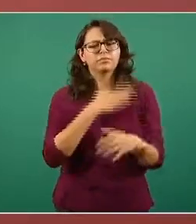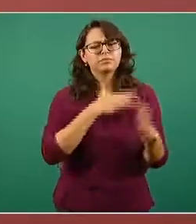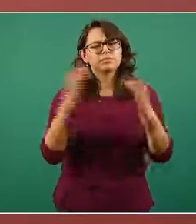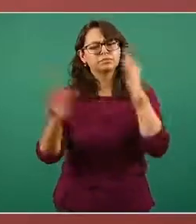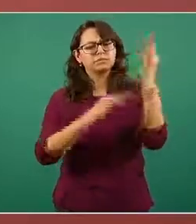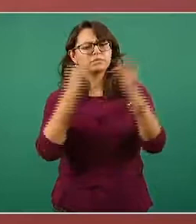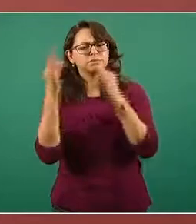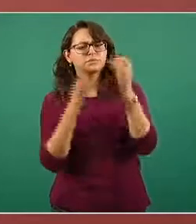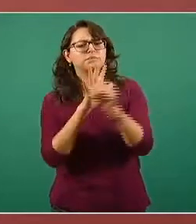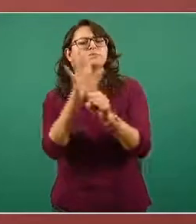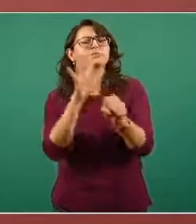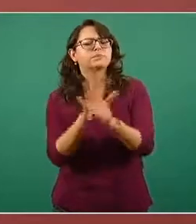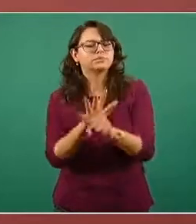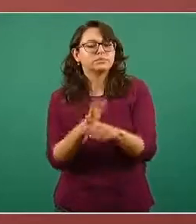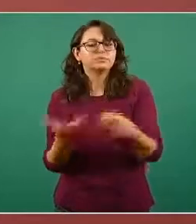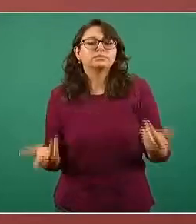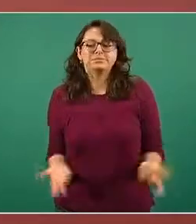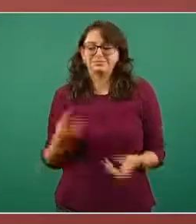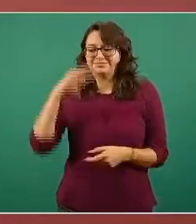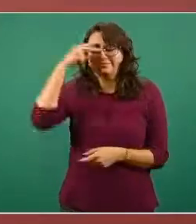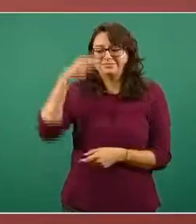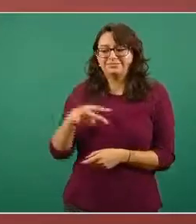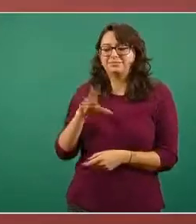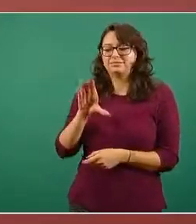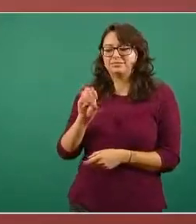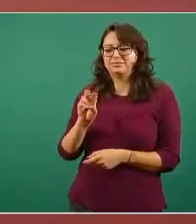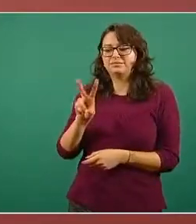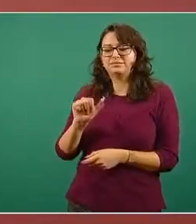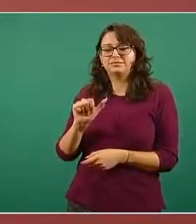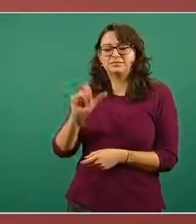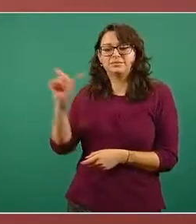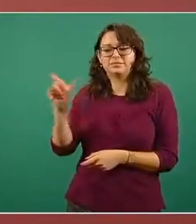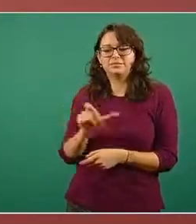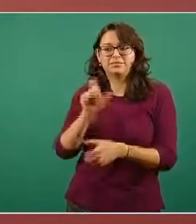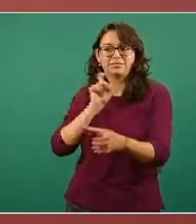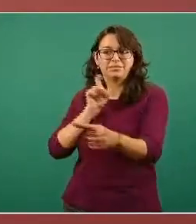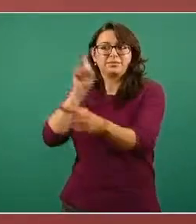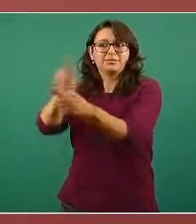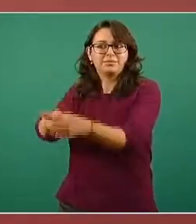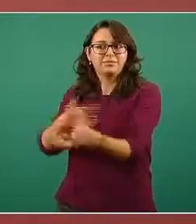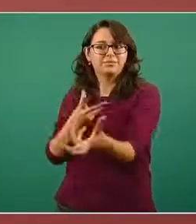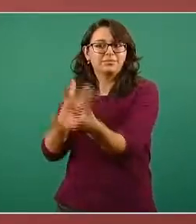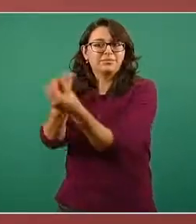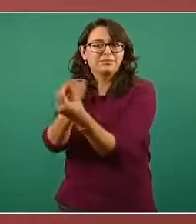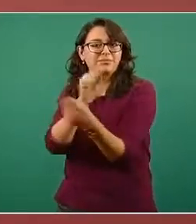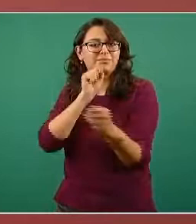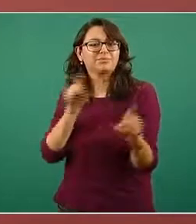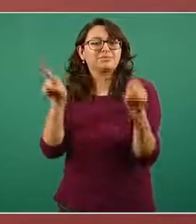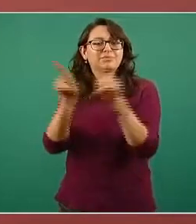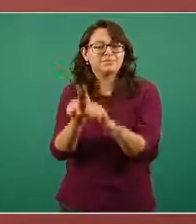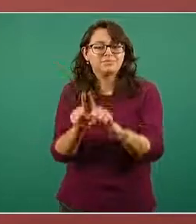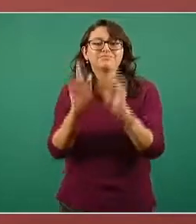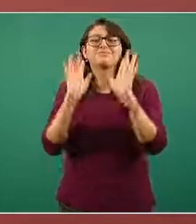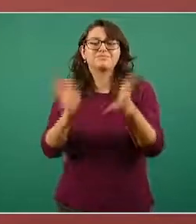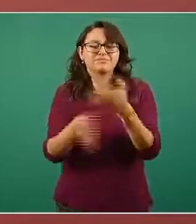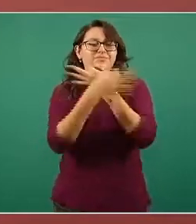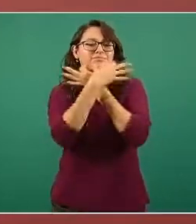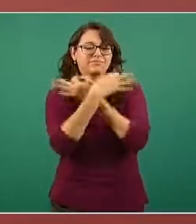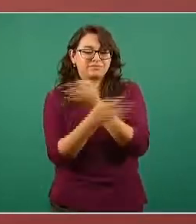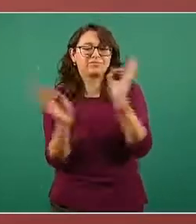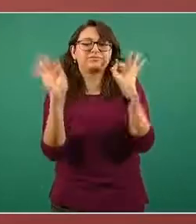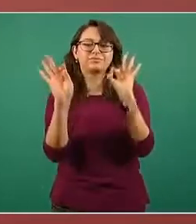que México también está en el mecanismo COVAX, ya se ha anunciado la primera ronda de abastecimiento y para México podríamos